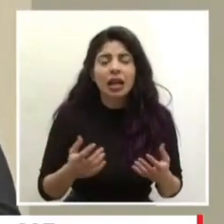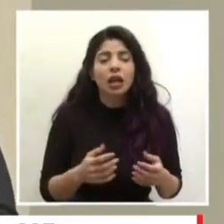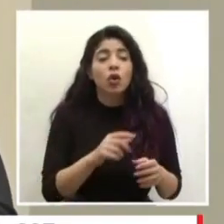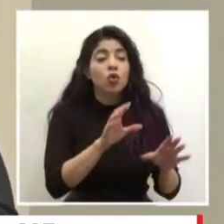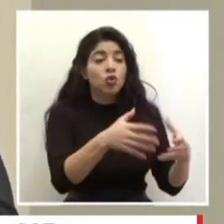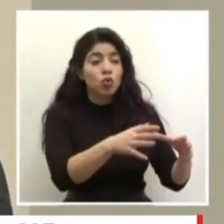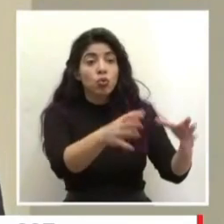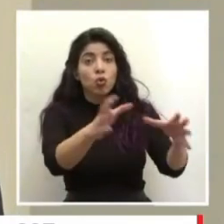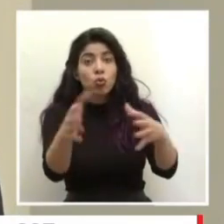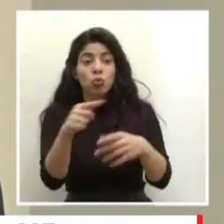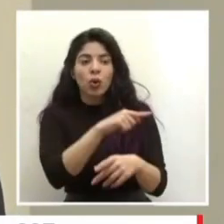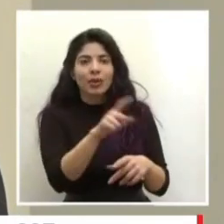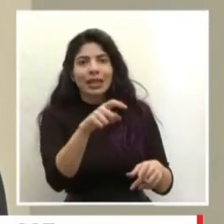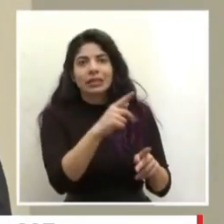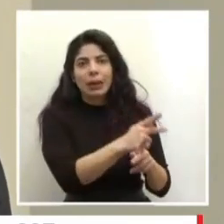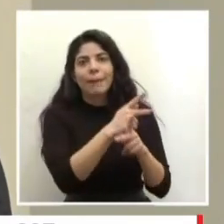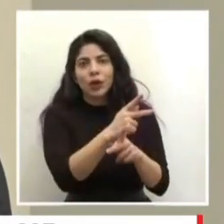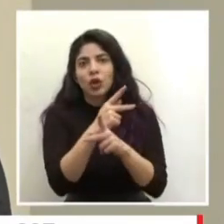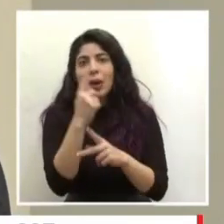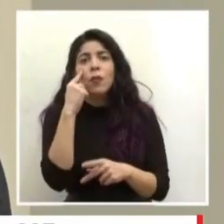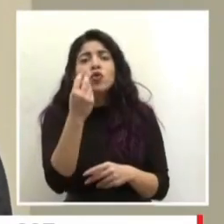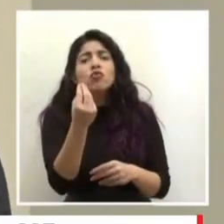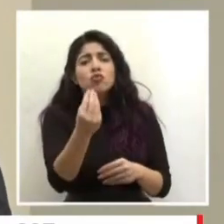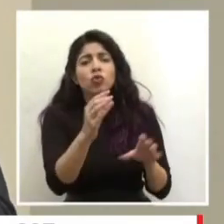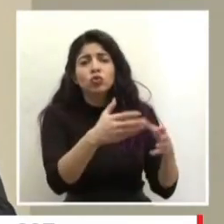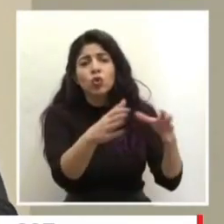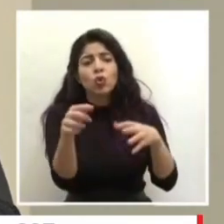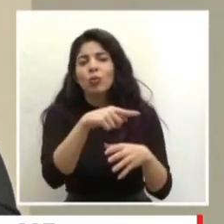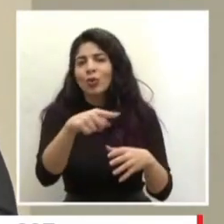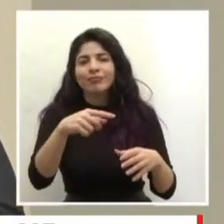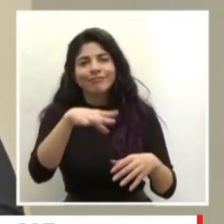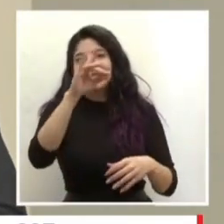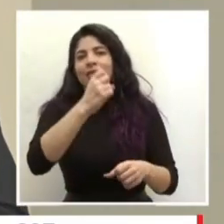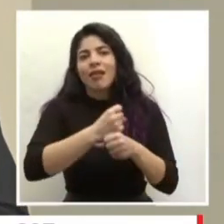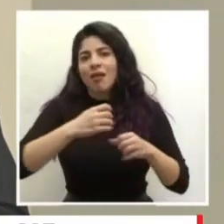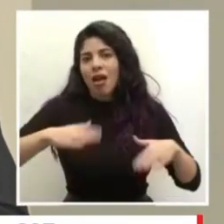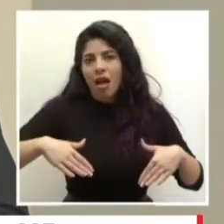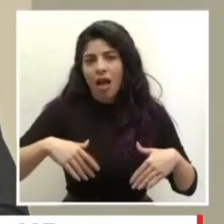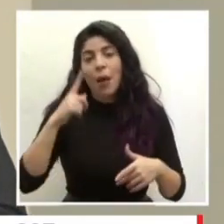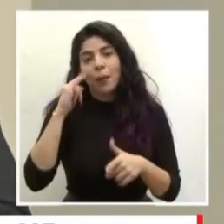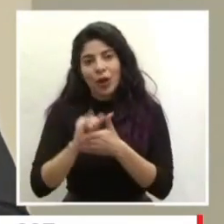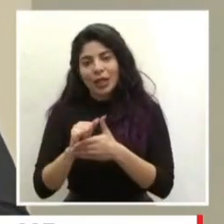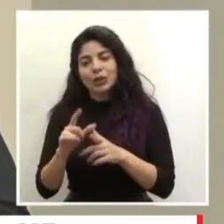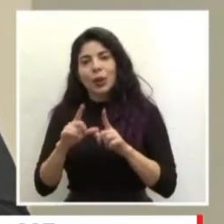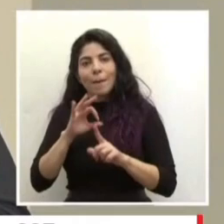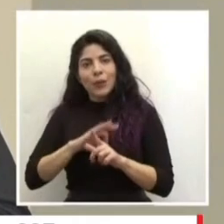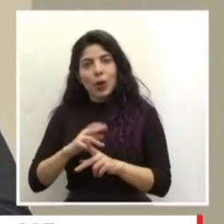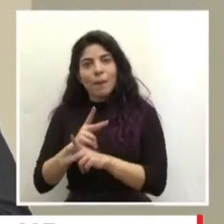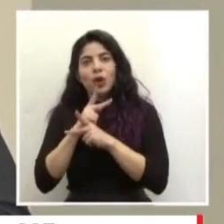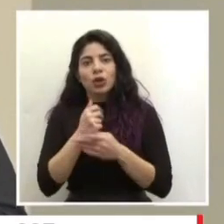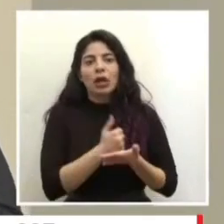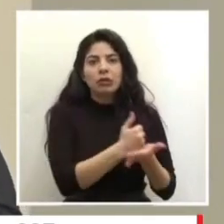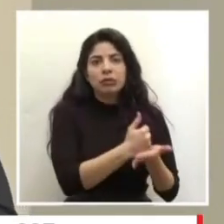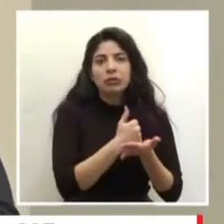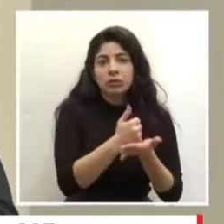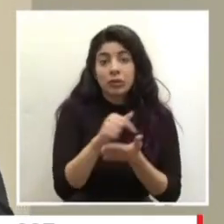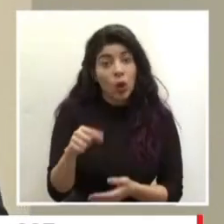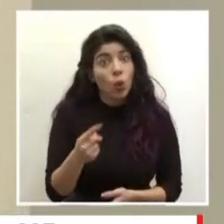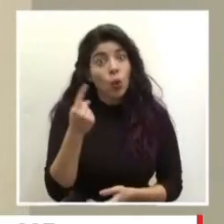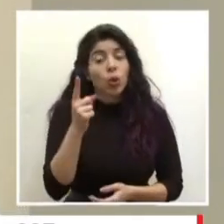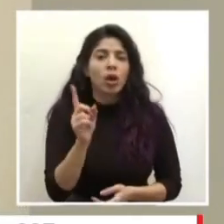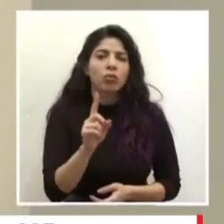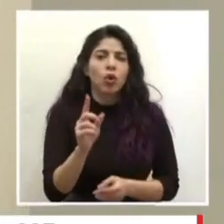sectores porque no se va a generar empleo en muchos sectores. Y para eso están ayudas como el bono proteger, que no es la única. También